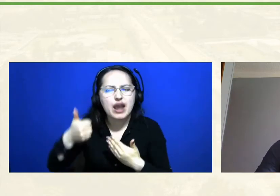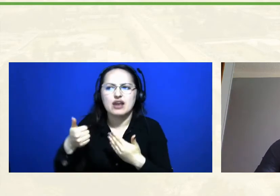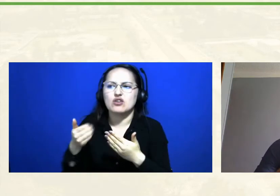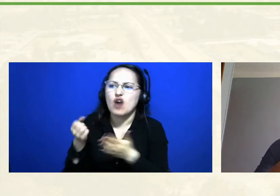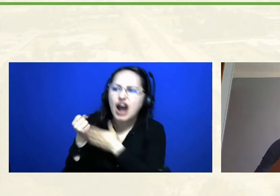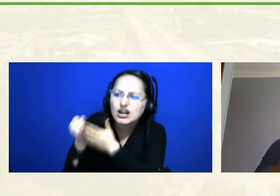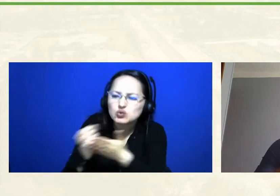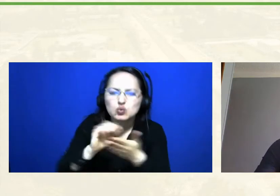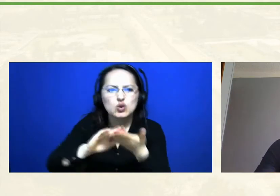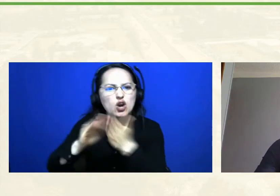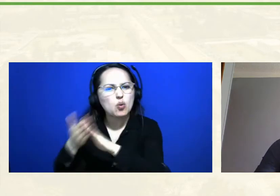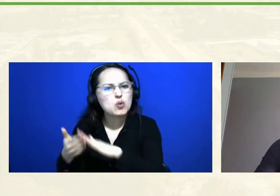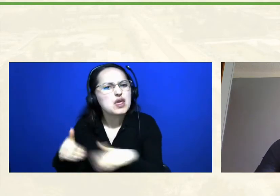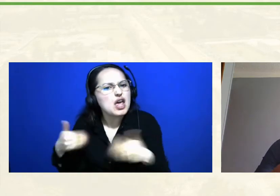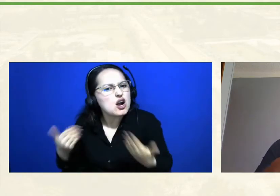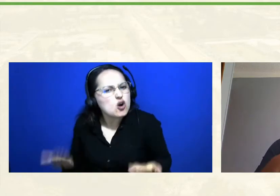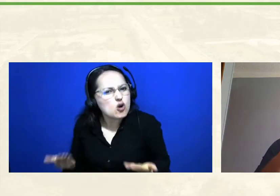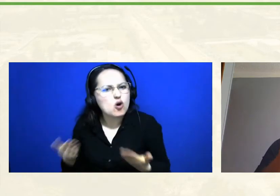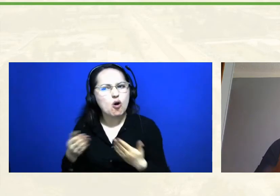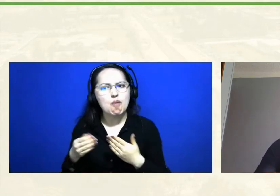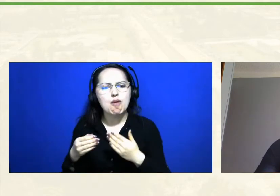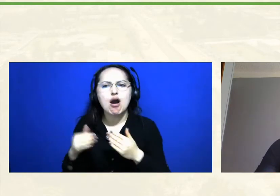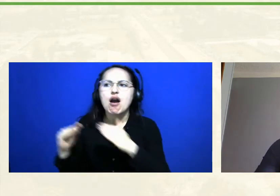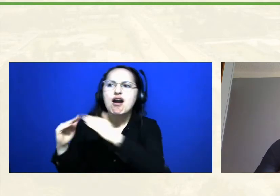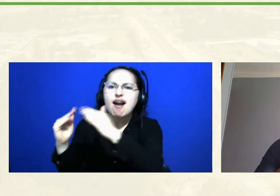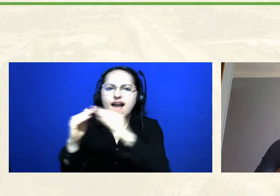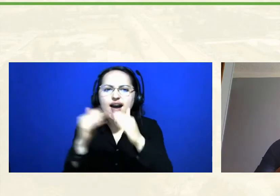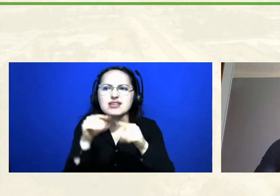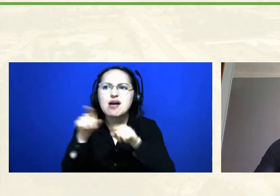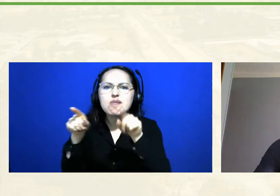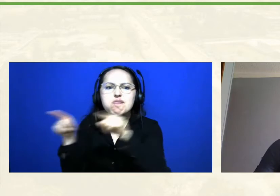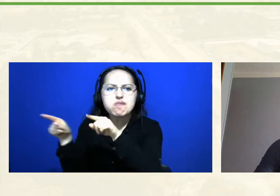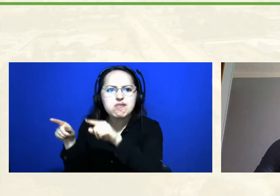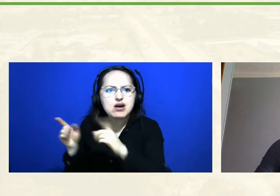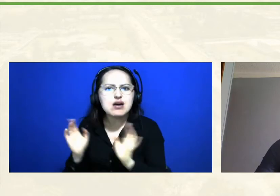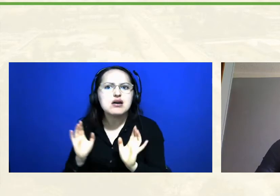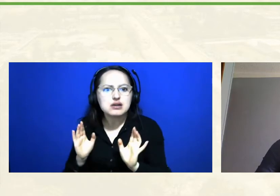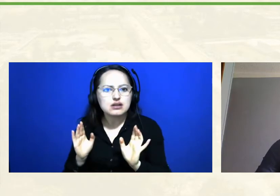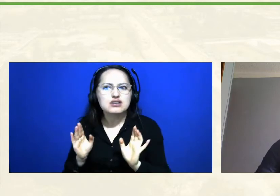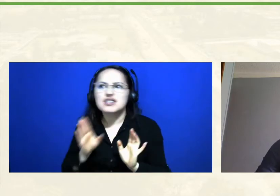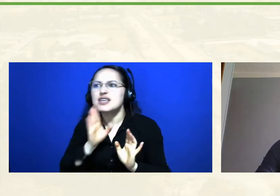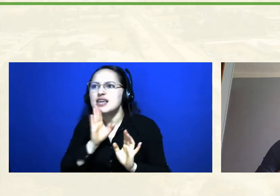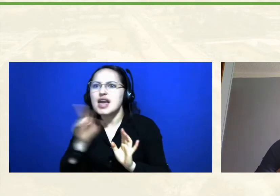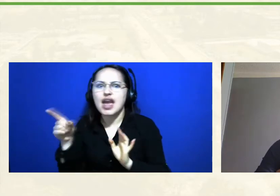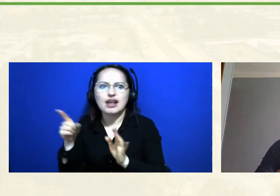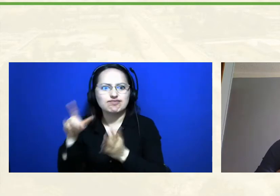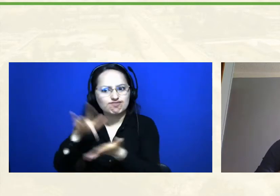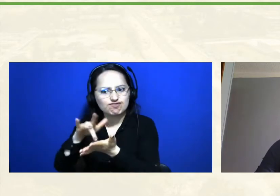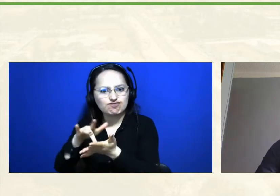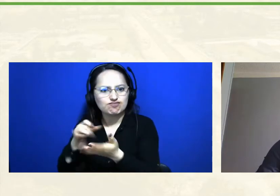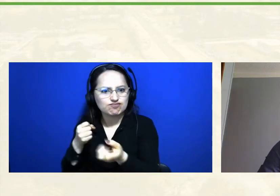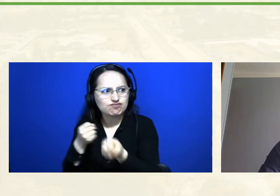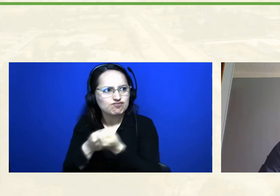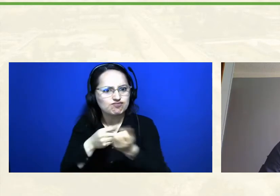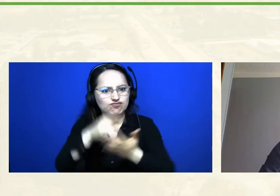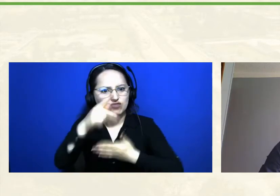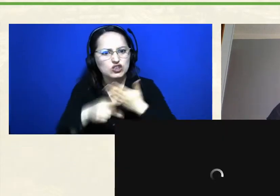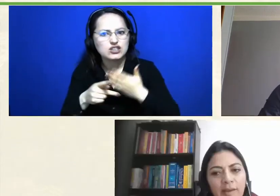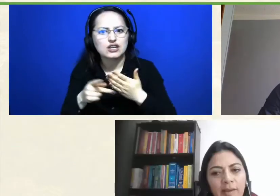información, los predios, digamos, el estado actual. Todo eso podría entrar, digamos, dentro de un documento muy cortico.